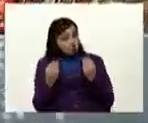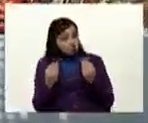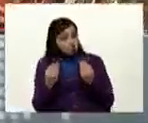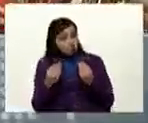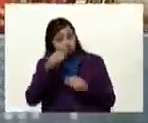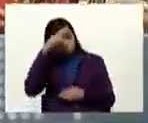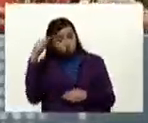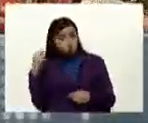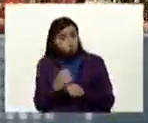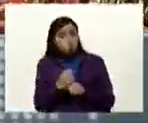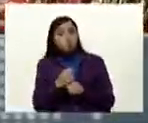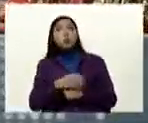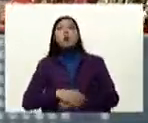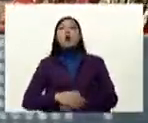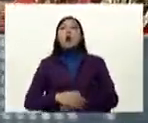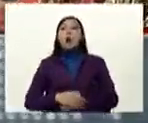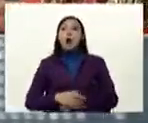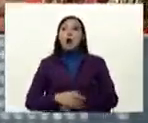a costar